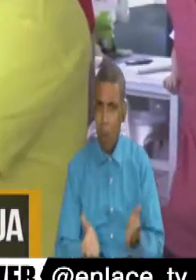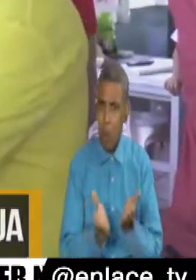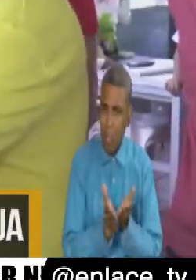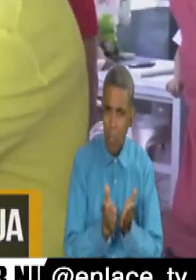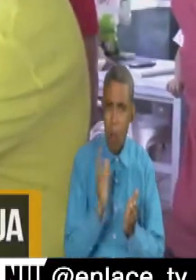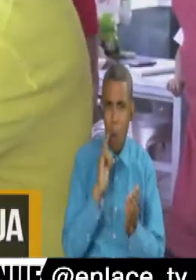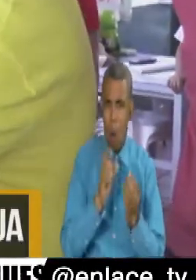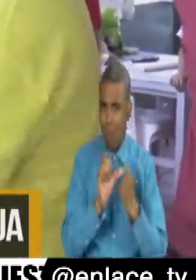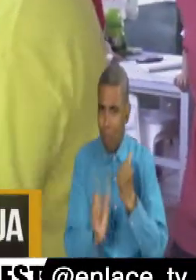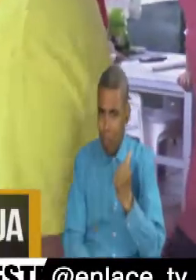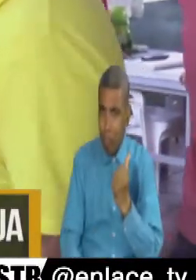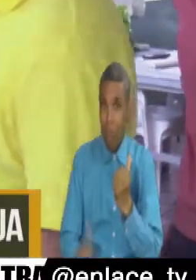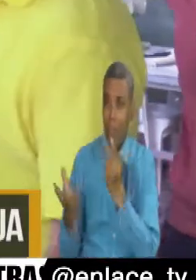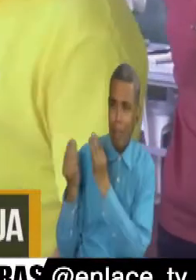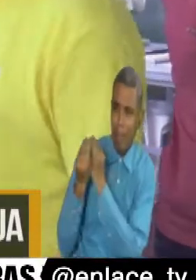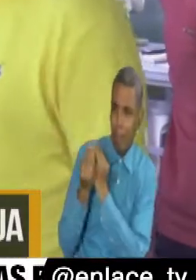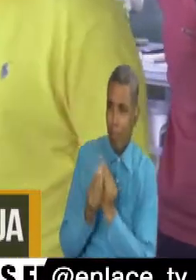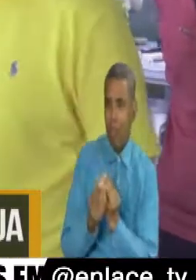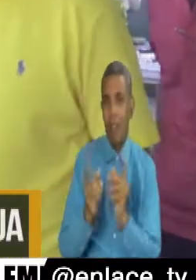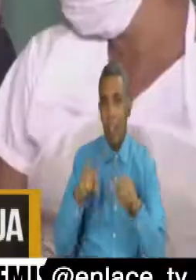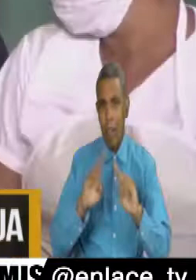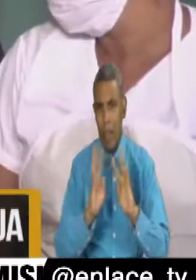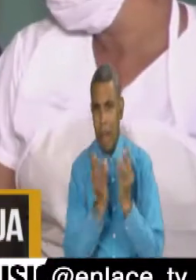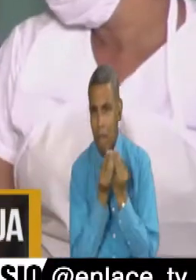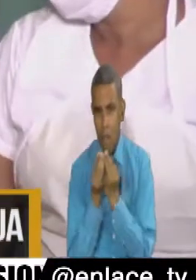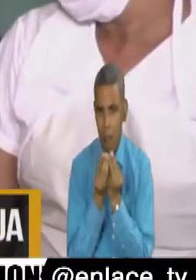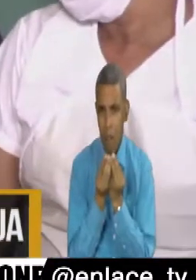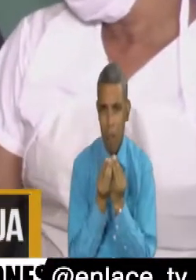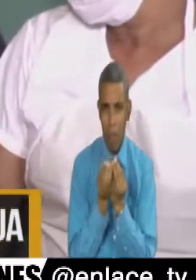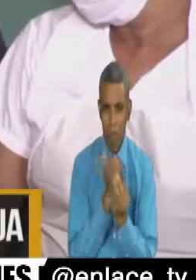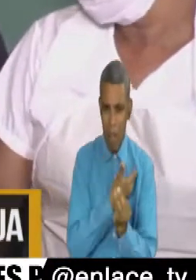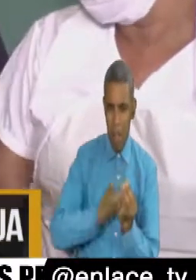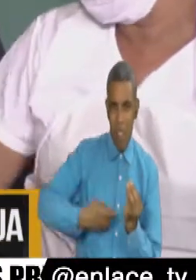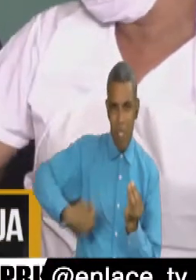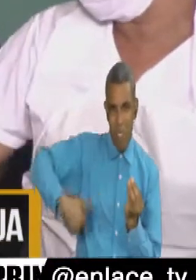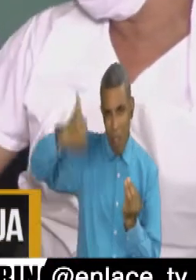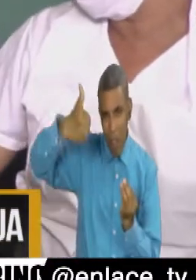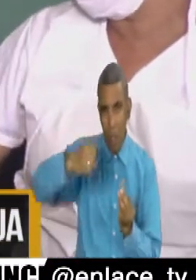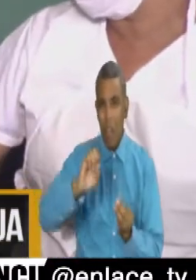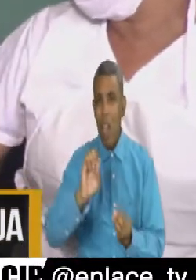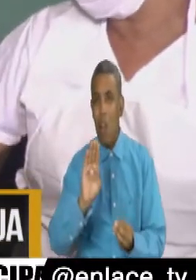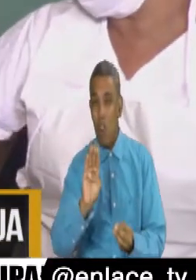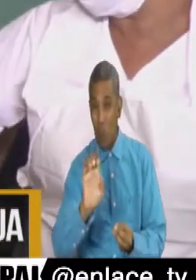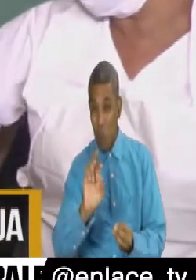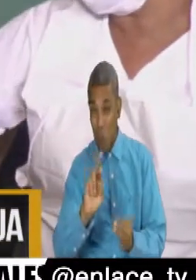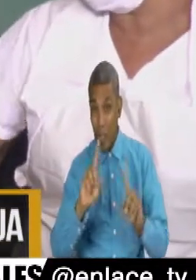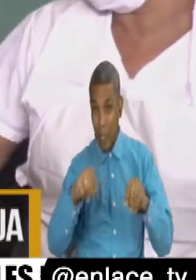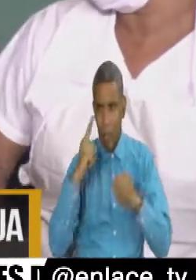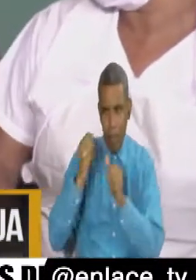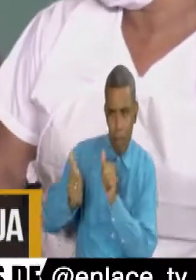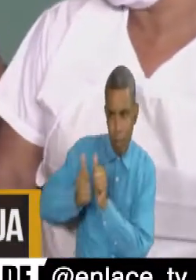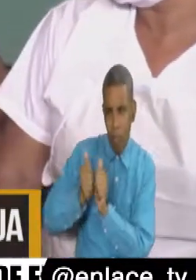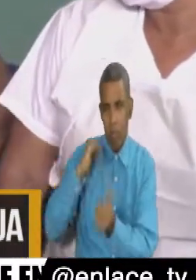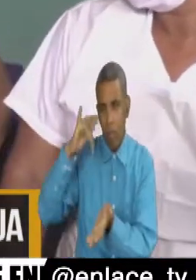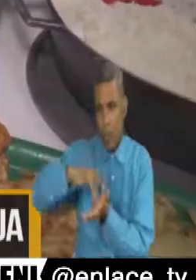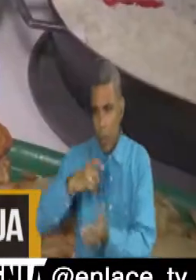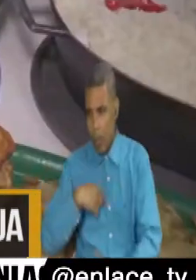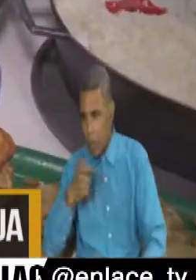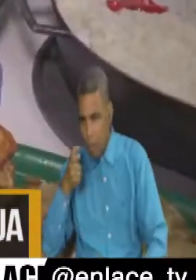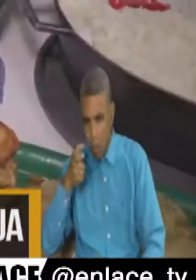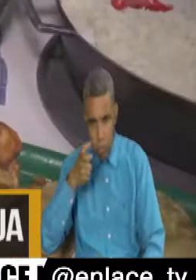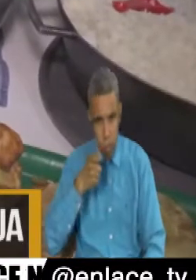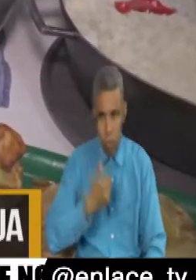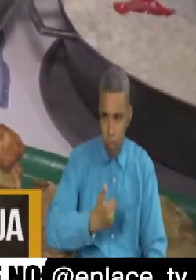presidente del Consejo Municipal, Ober Torres, para garantizar que el programa de alimentación escolar PAE estuviera activado en el reinicio